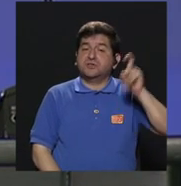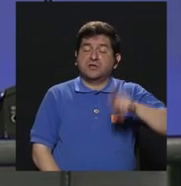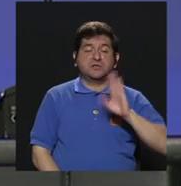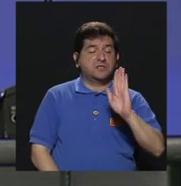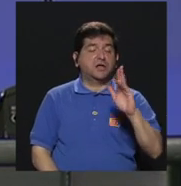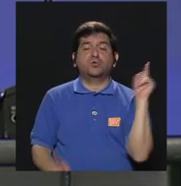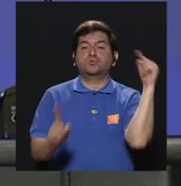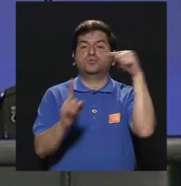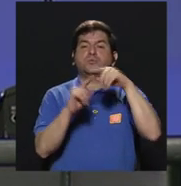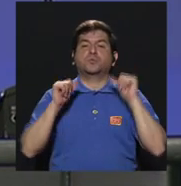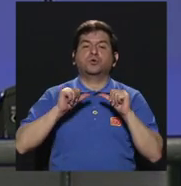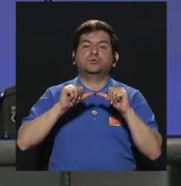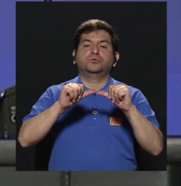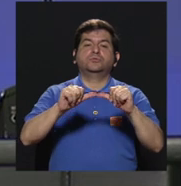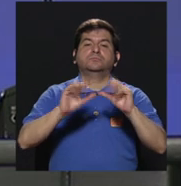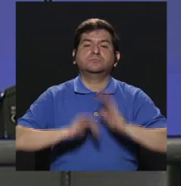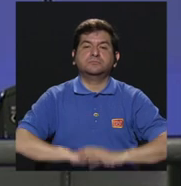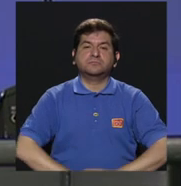sus fines.